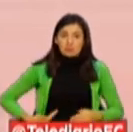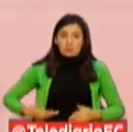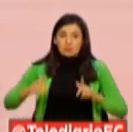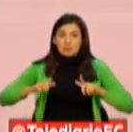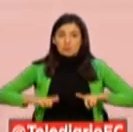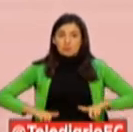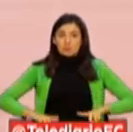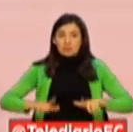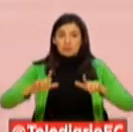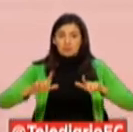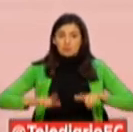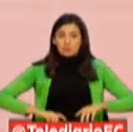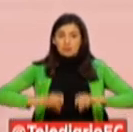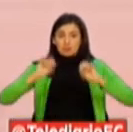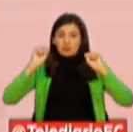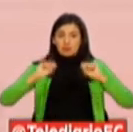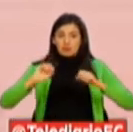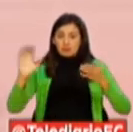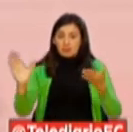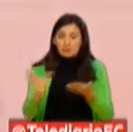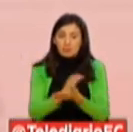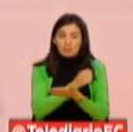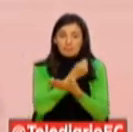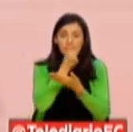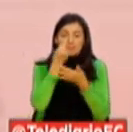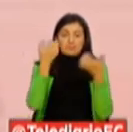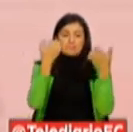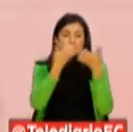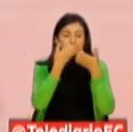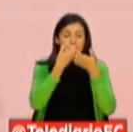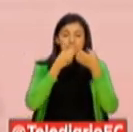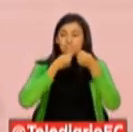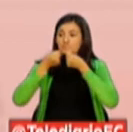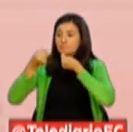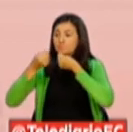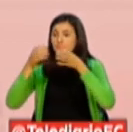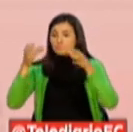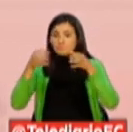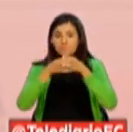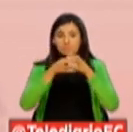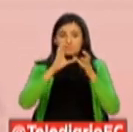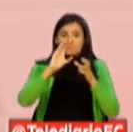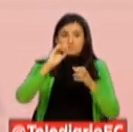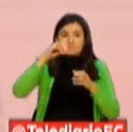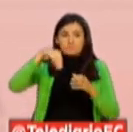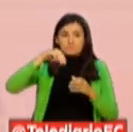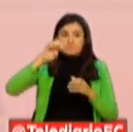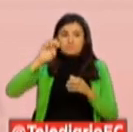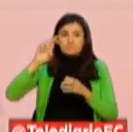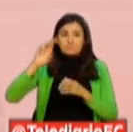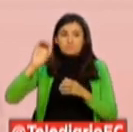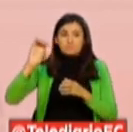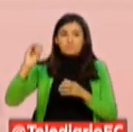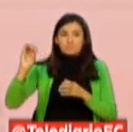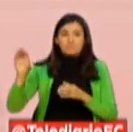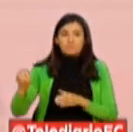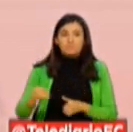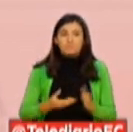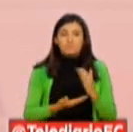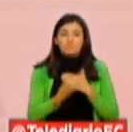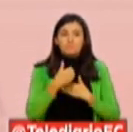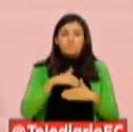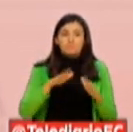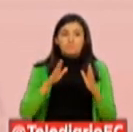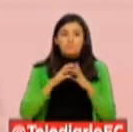lo posible por rescatar al personal secuestrado de Diario El Comercio. Por cierto, esperamos que hoy